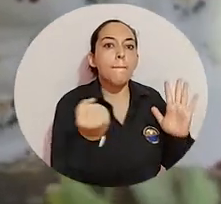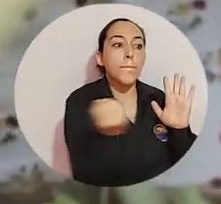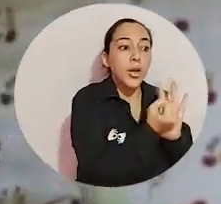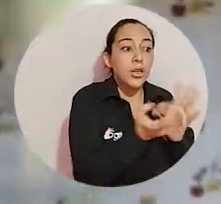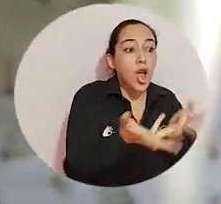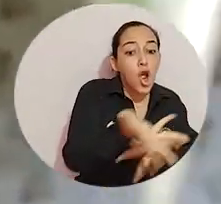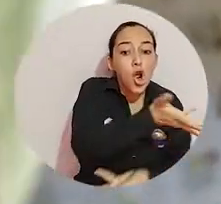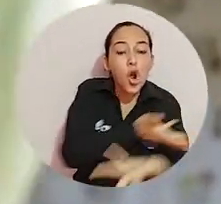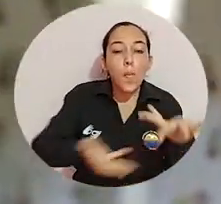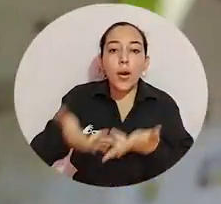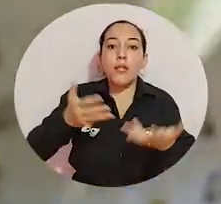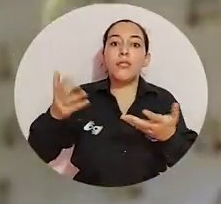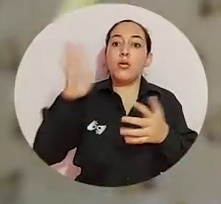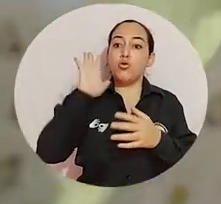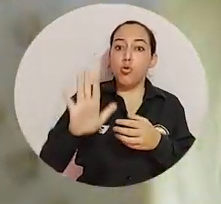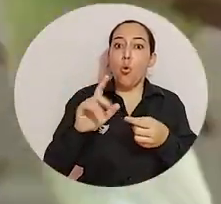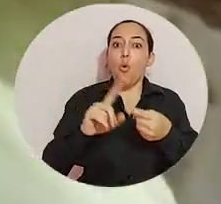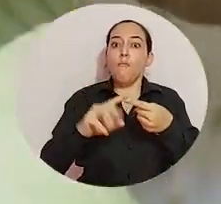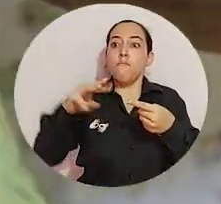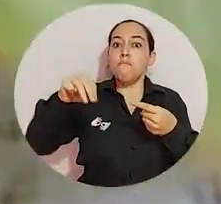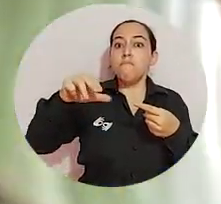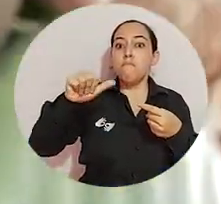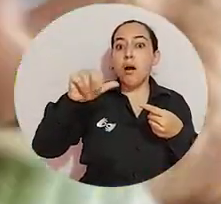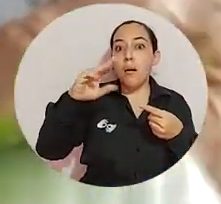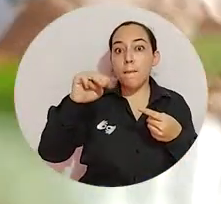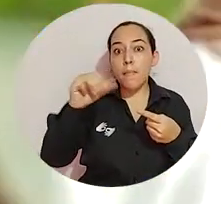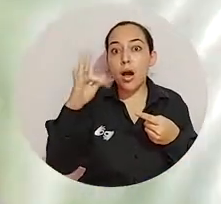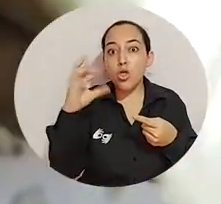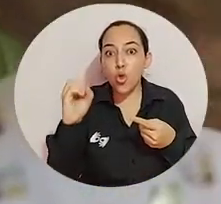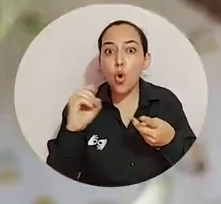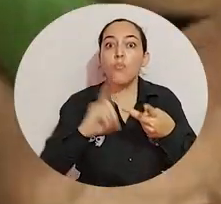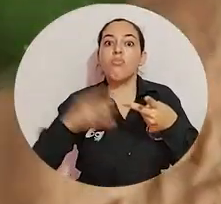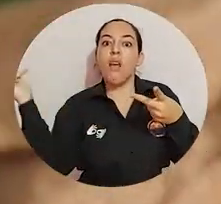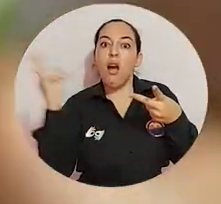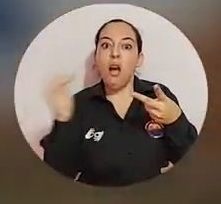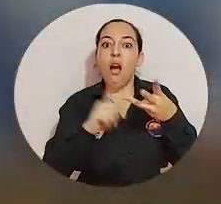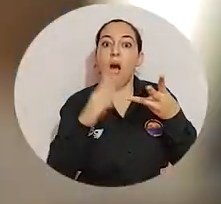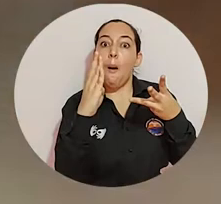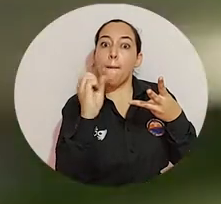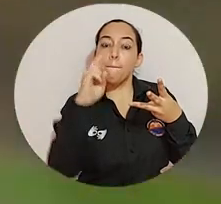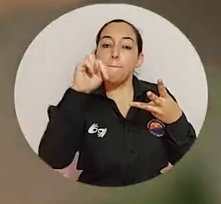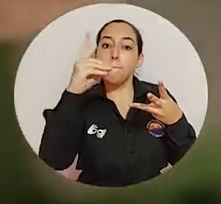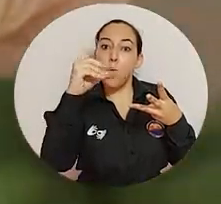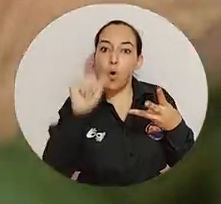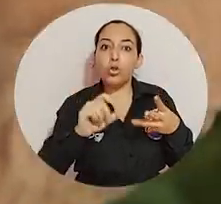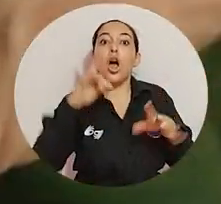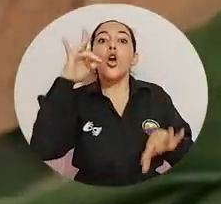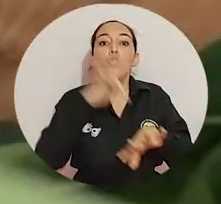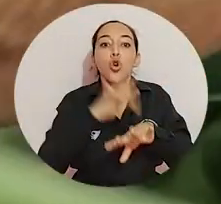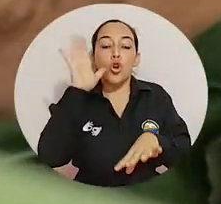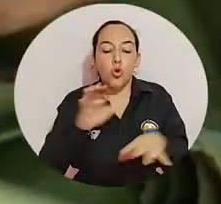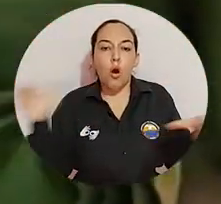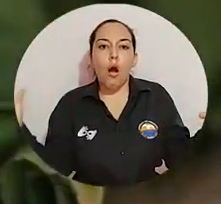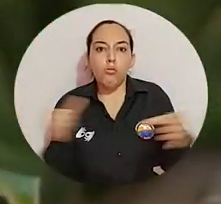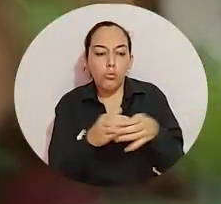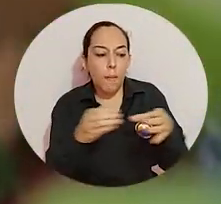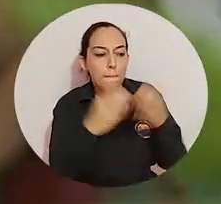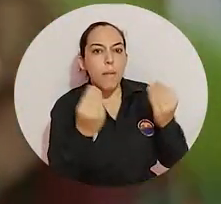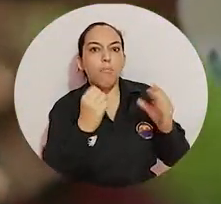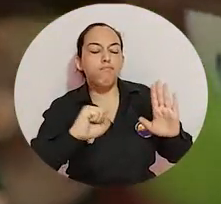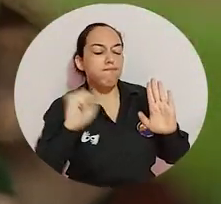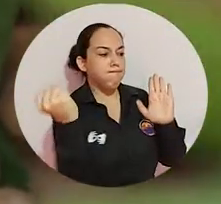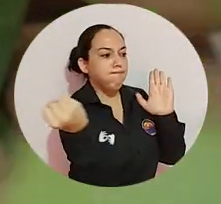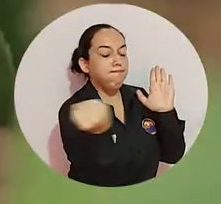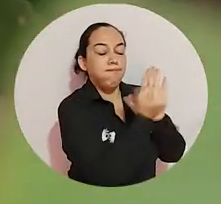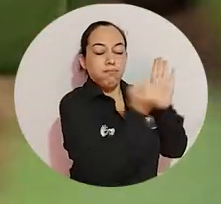entre Taganga y Bonda y Mamatoco y hay que hacer las marcas registradas, ojalá, en cabeza de la asociación que es la que puede ser